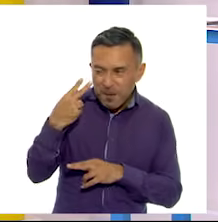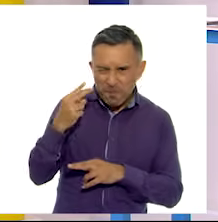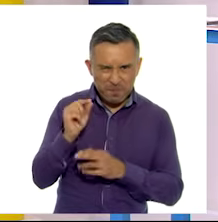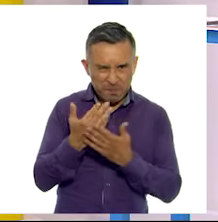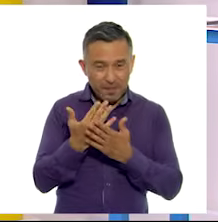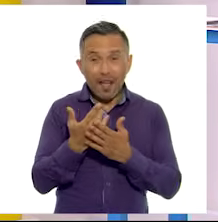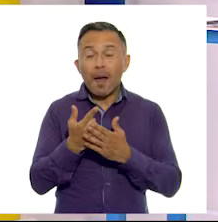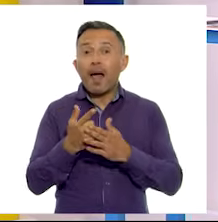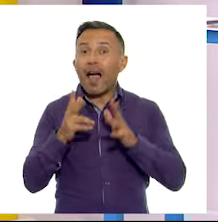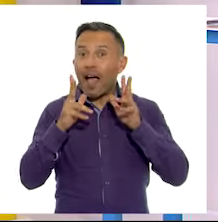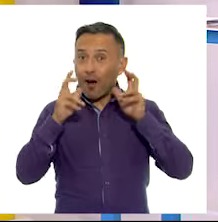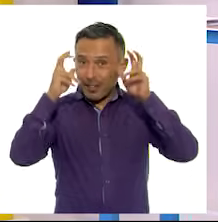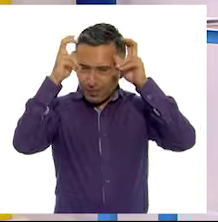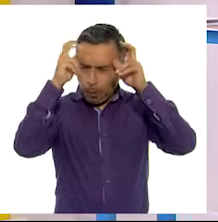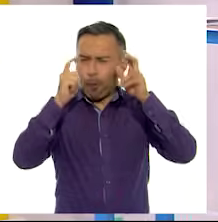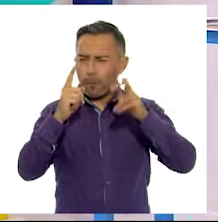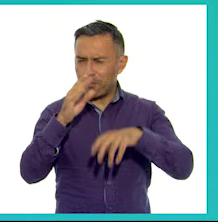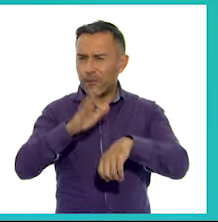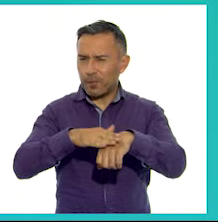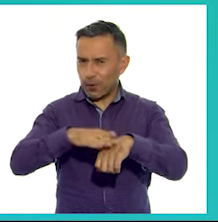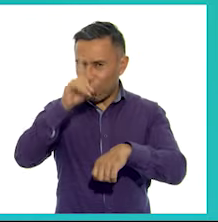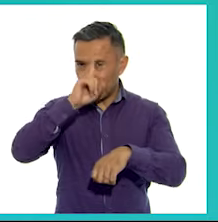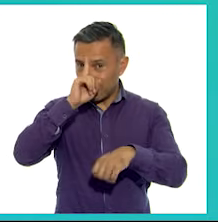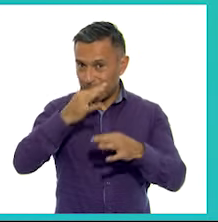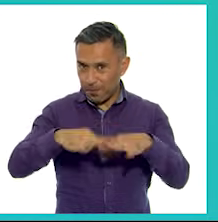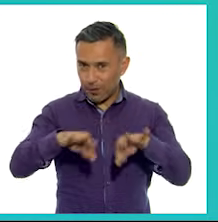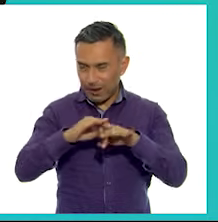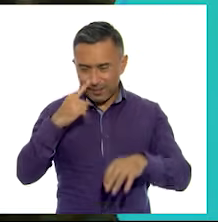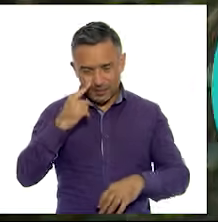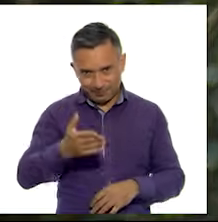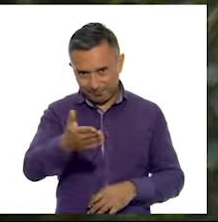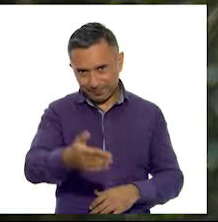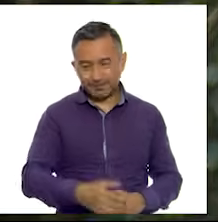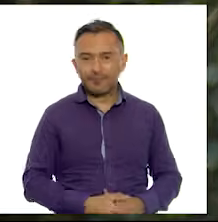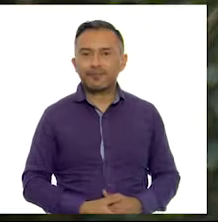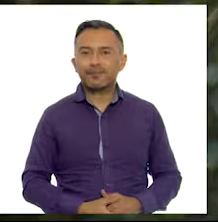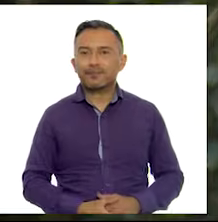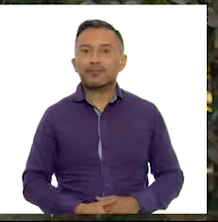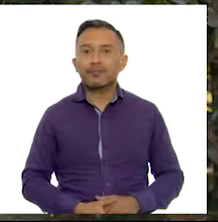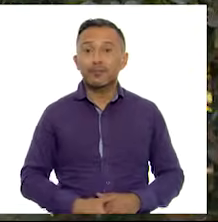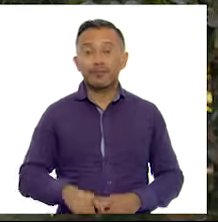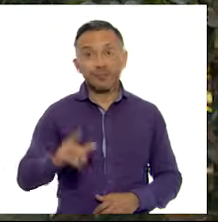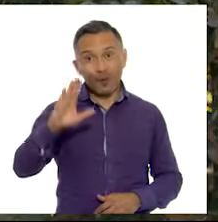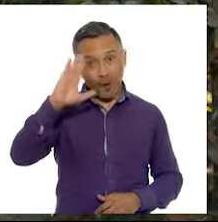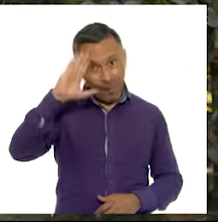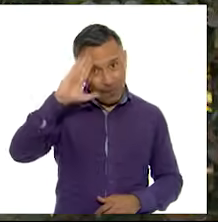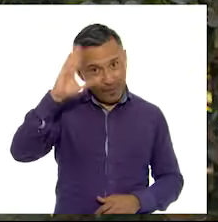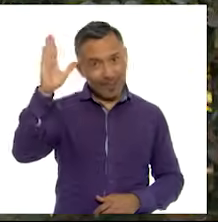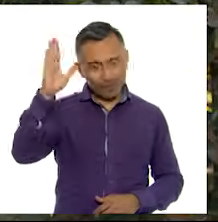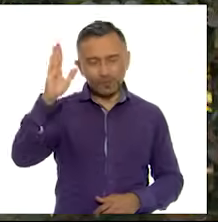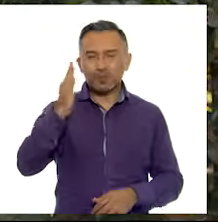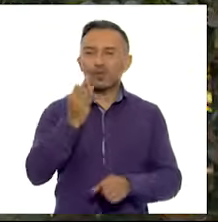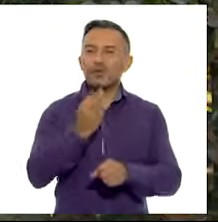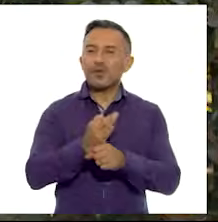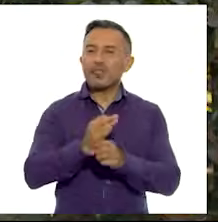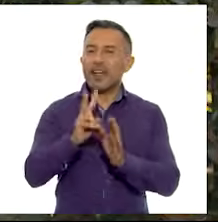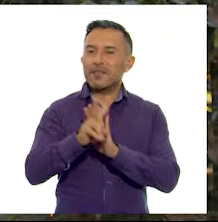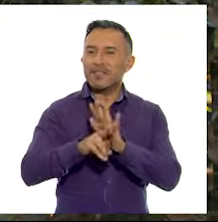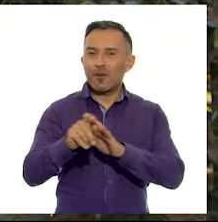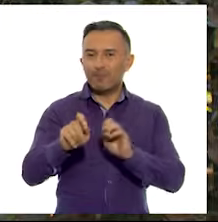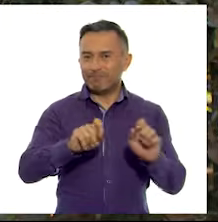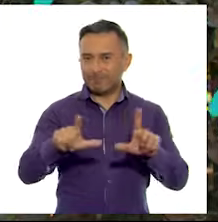Ajolisto? Porque tiene una recomendación muy importante que darnos. ¡Hola! ¡Vamos a ver el siguiente